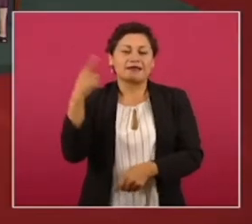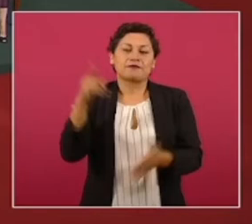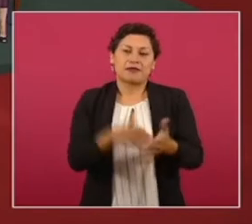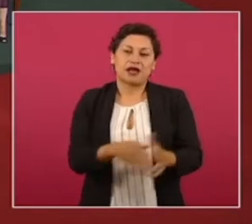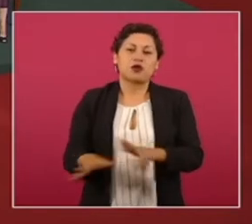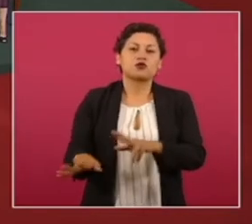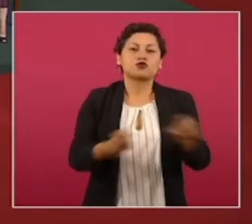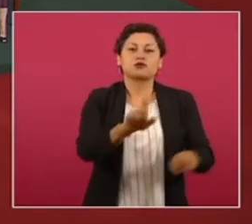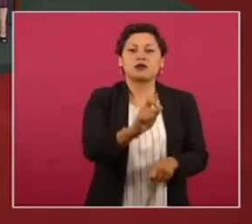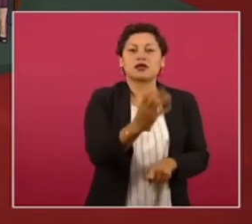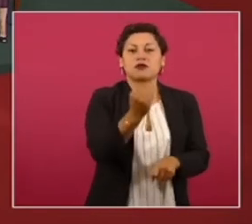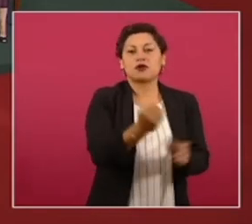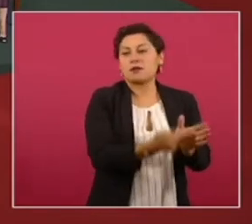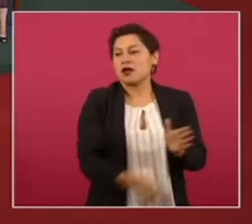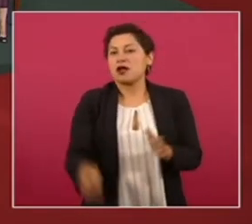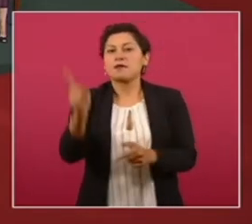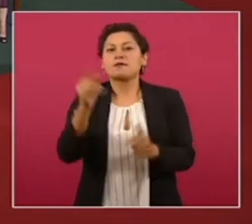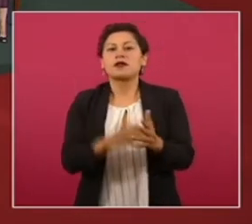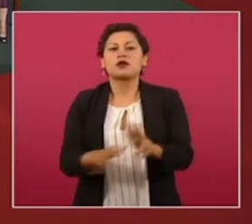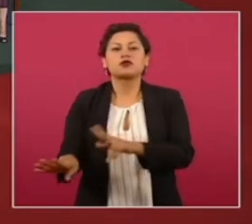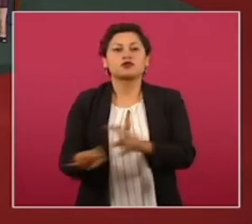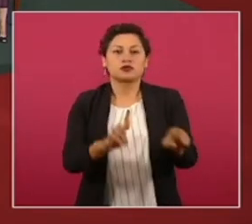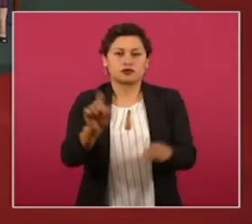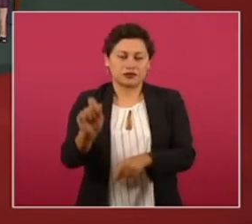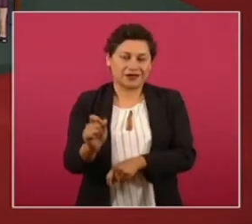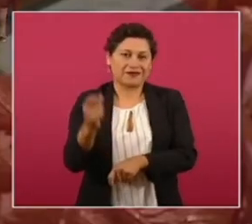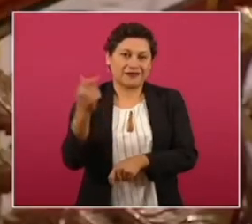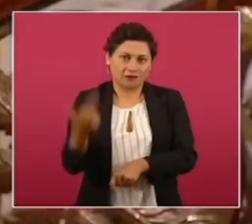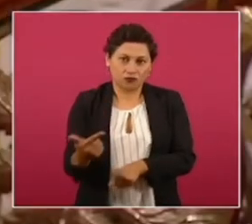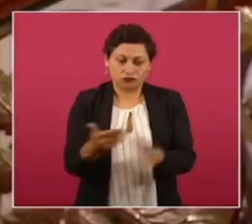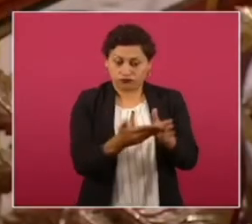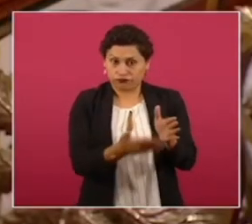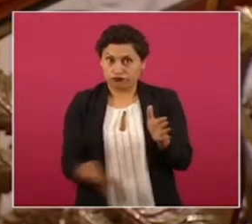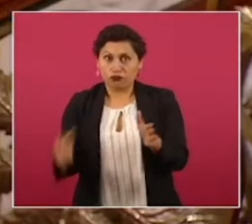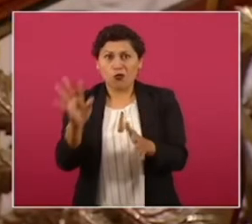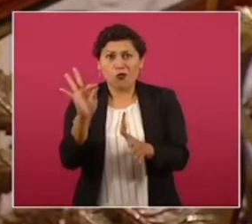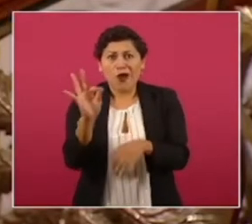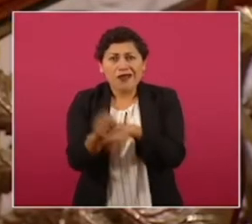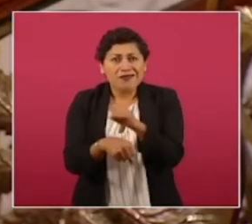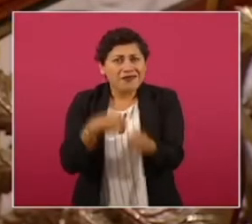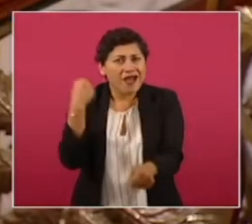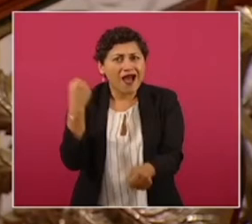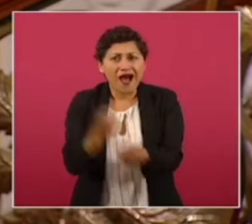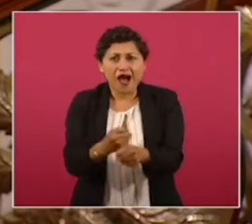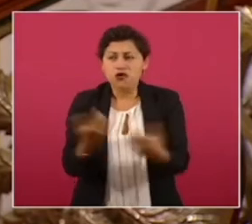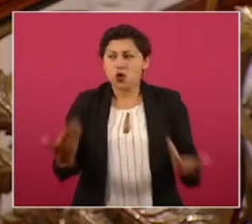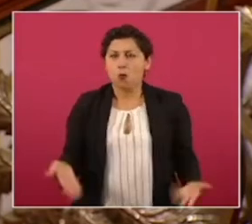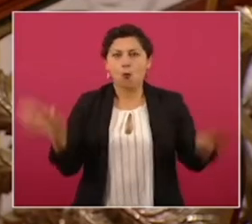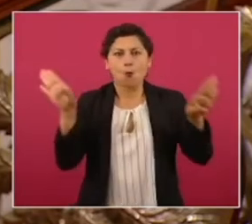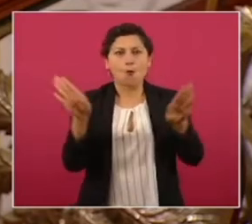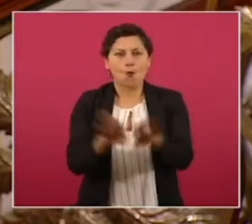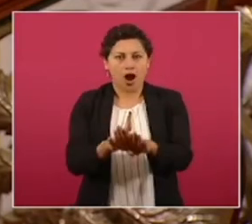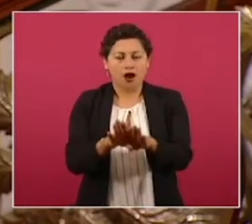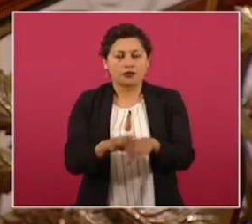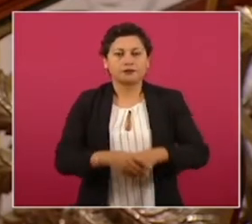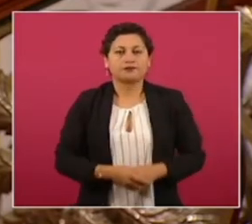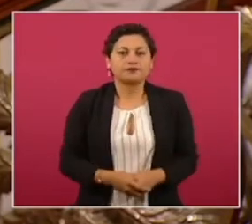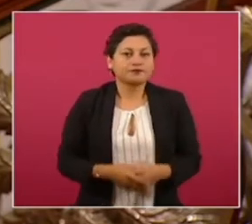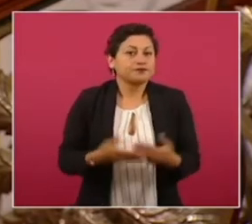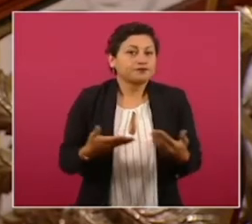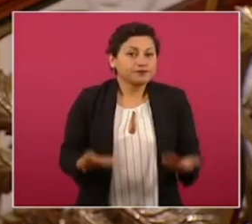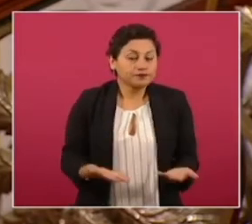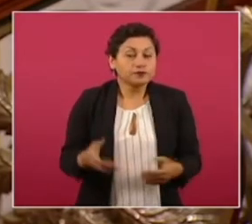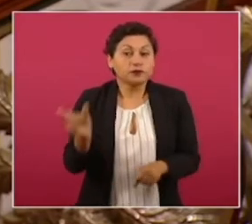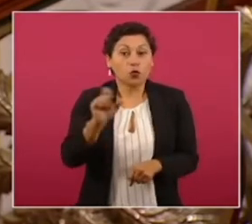hasta 1872, más de 40 años. Hasta el momento del incendio de este salón